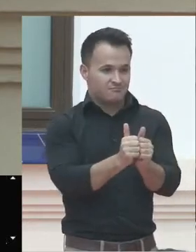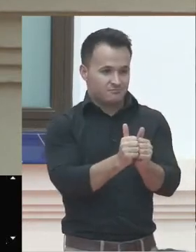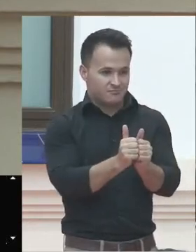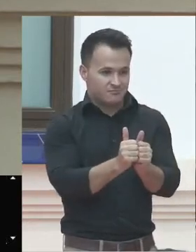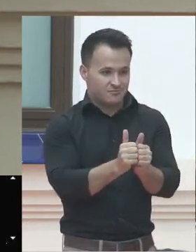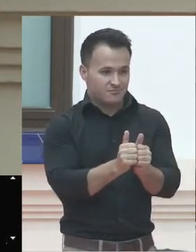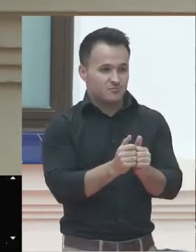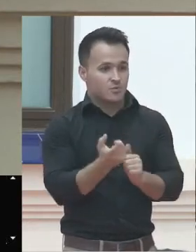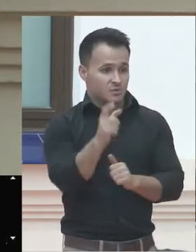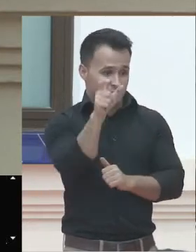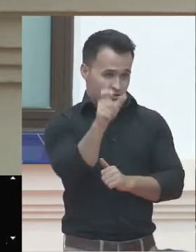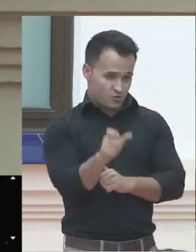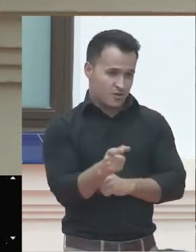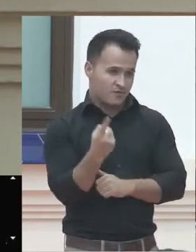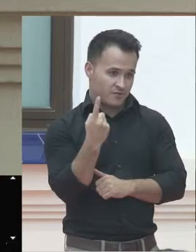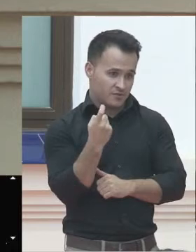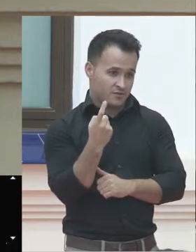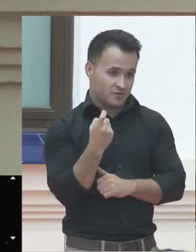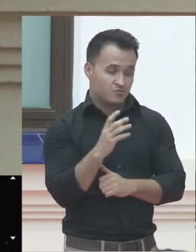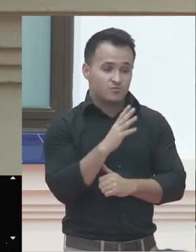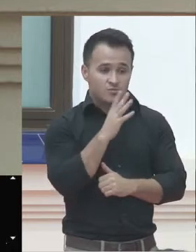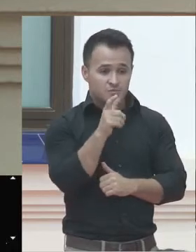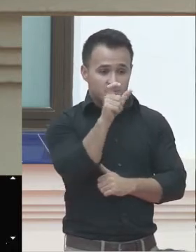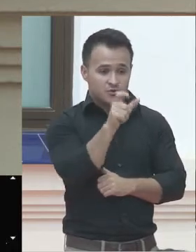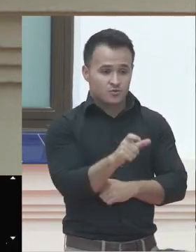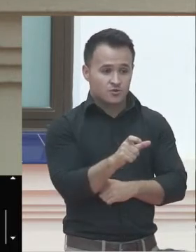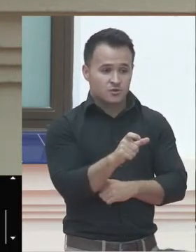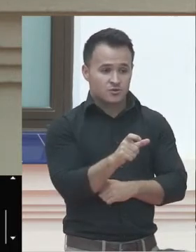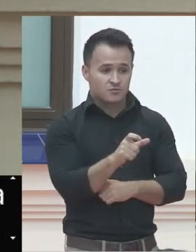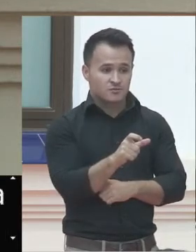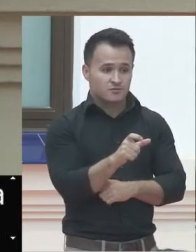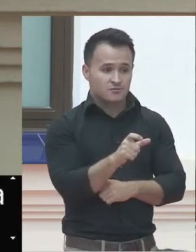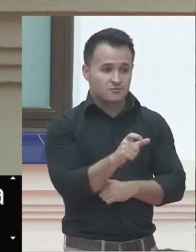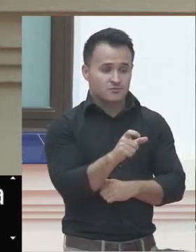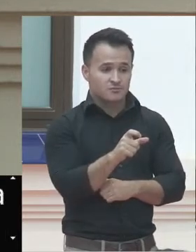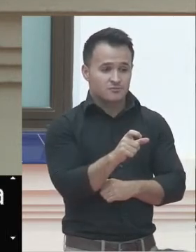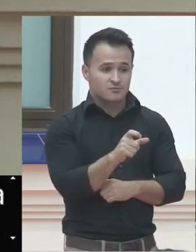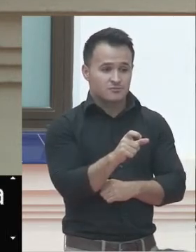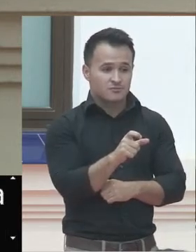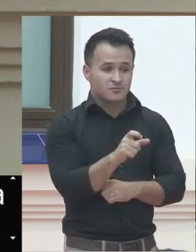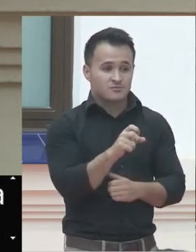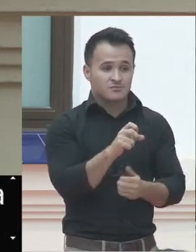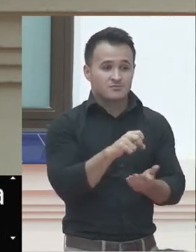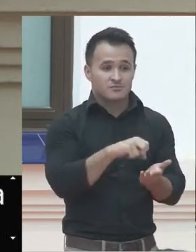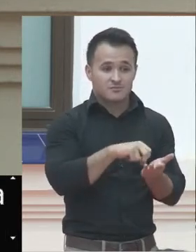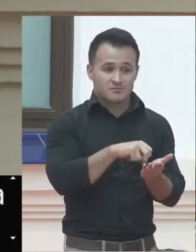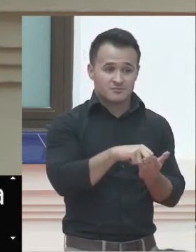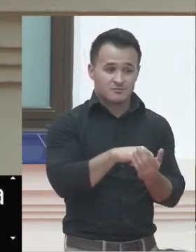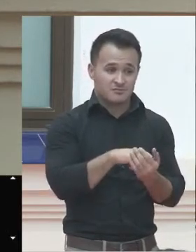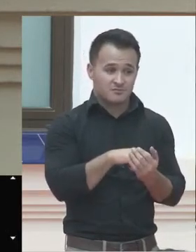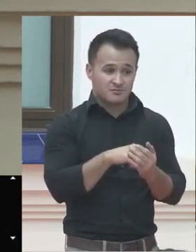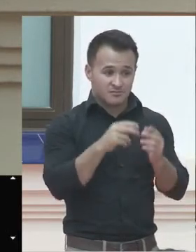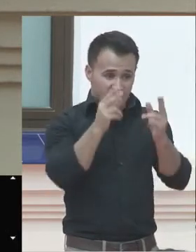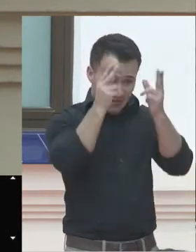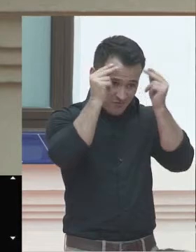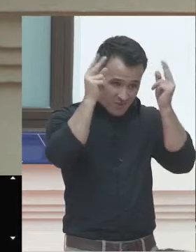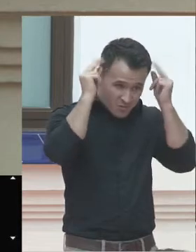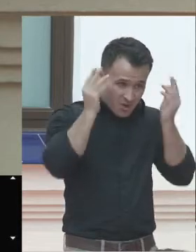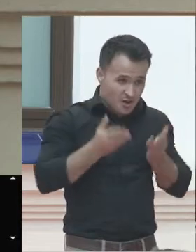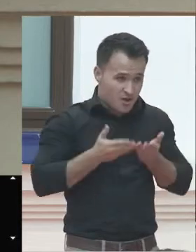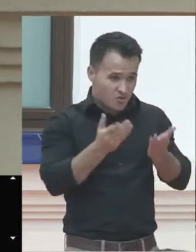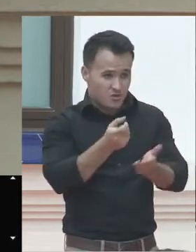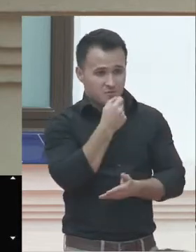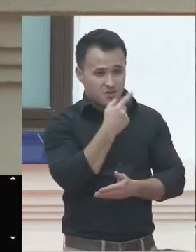requiere de alguien que les acompañe. ¿Por qué? Porque el personal de asistencia en cabina no puede ocuparse de las medicinas o de la comida o